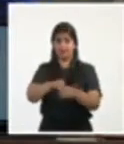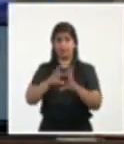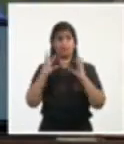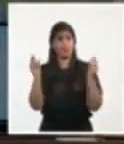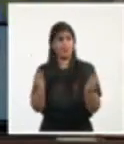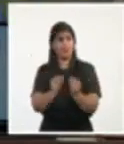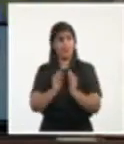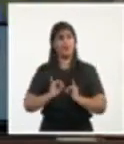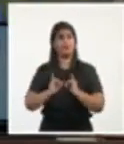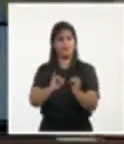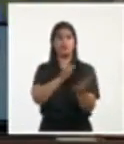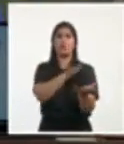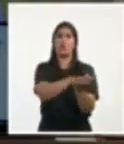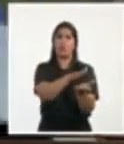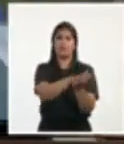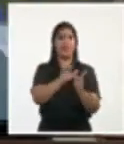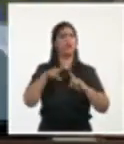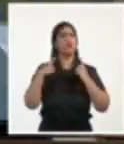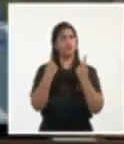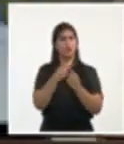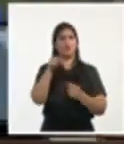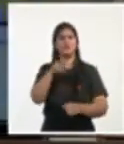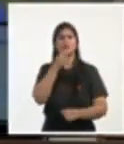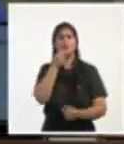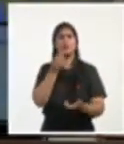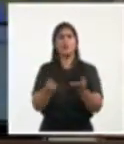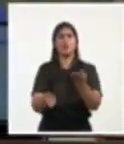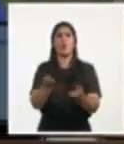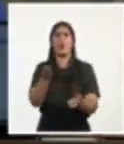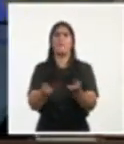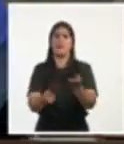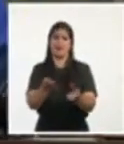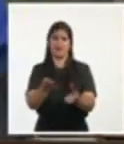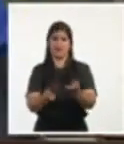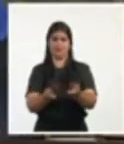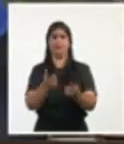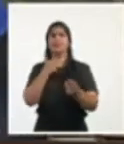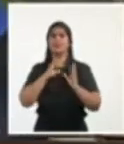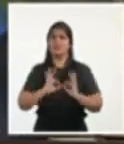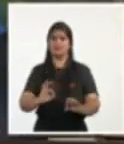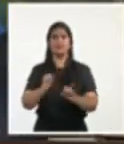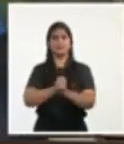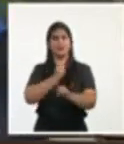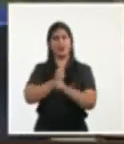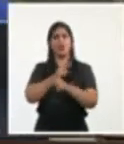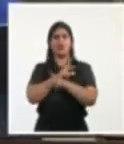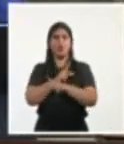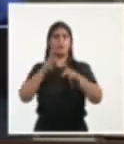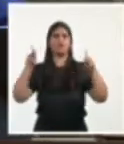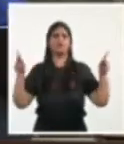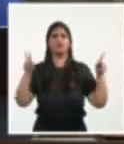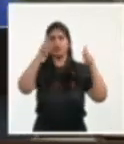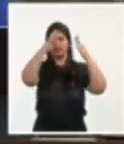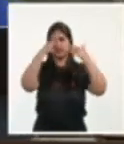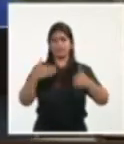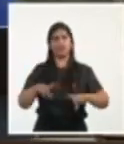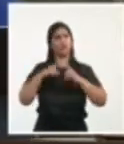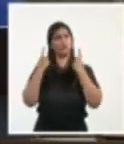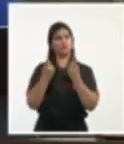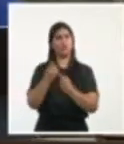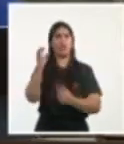tendencias, para tomar decisiones. Así yo creo que de esa manera están trabajando todas las estructuras de